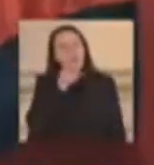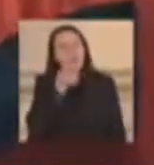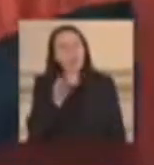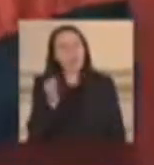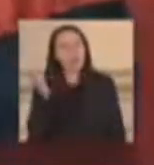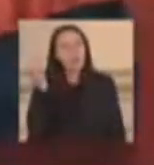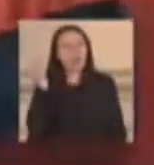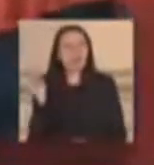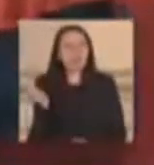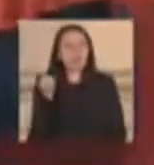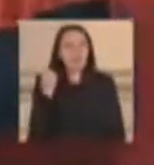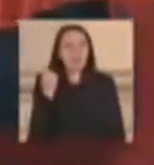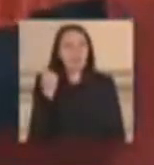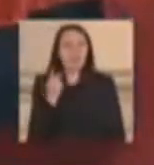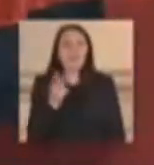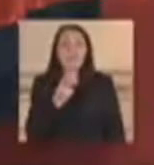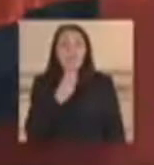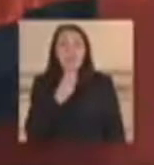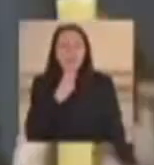porque como decíamos al principio,